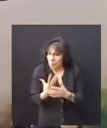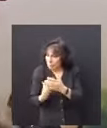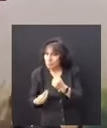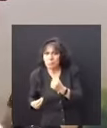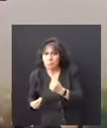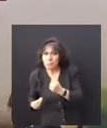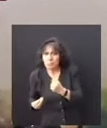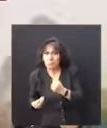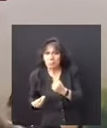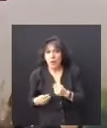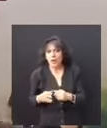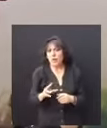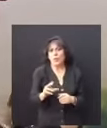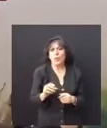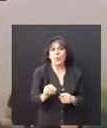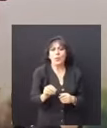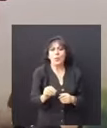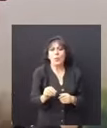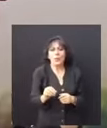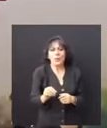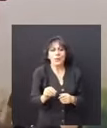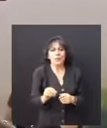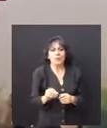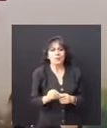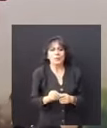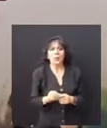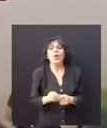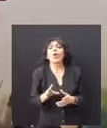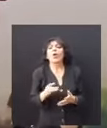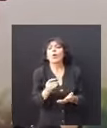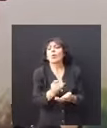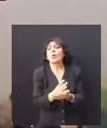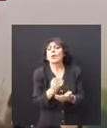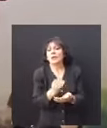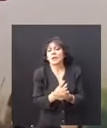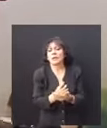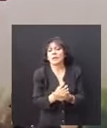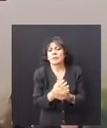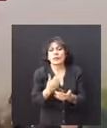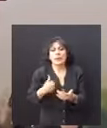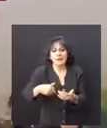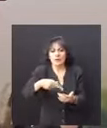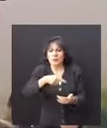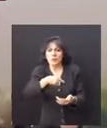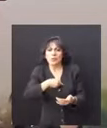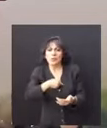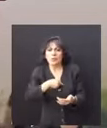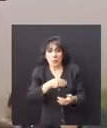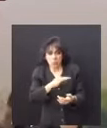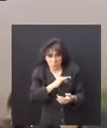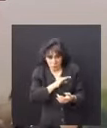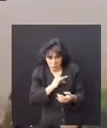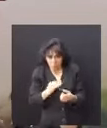de solamente querer el poder, venimos de un movimiento social,